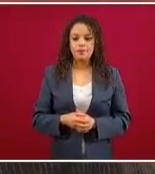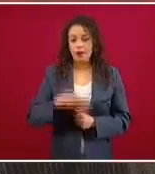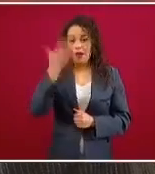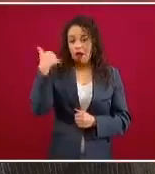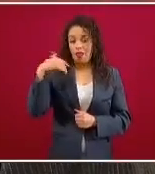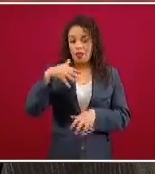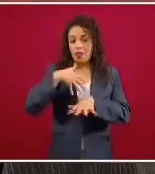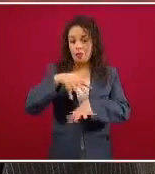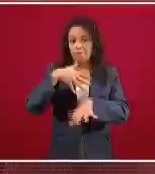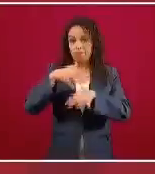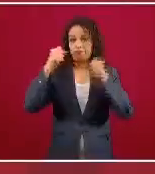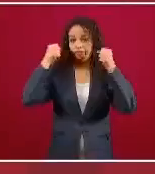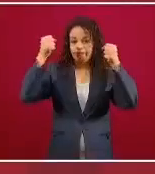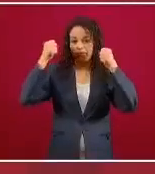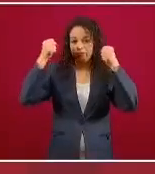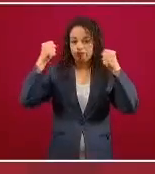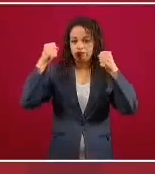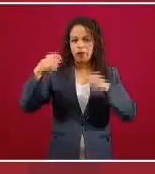mítines,